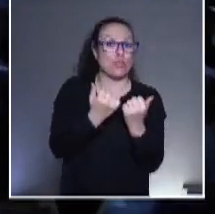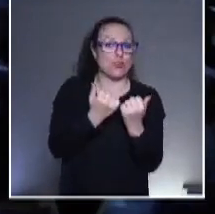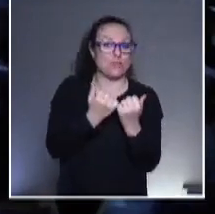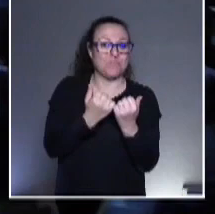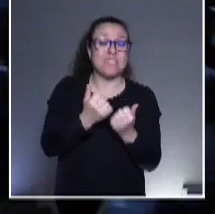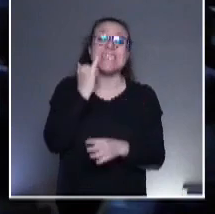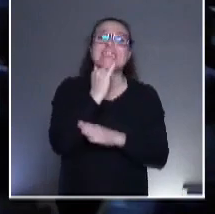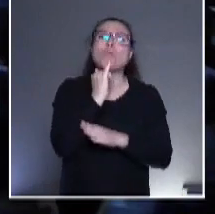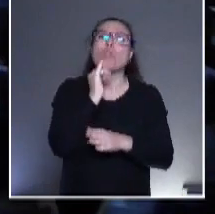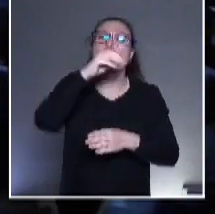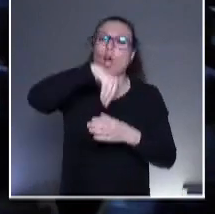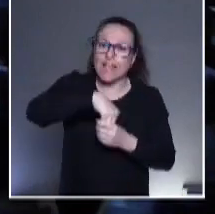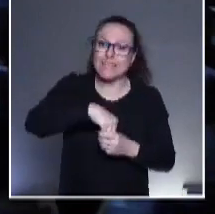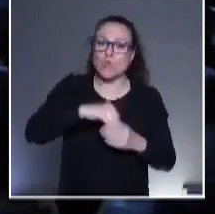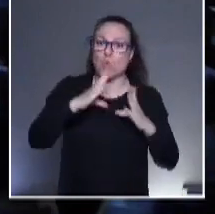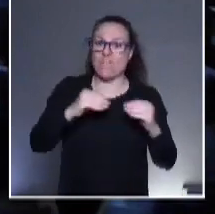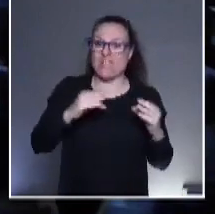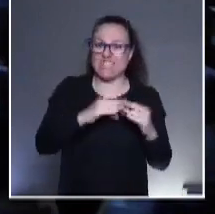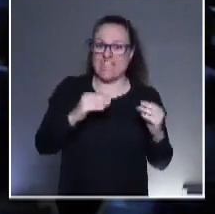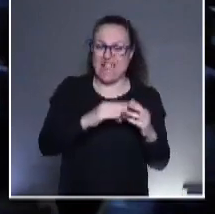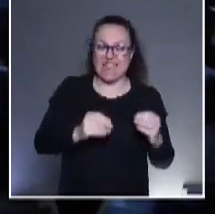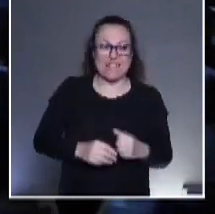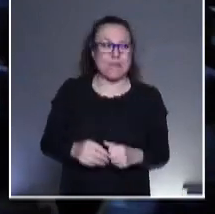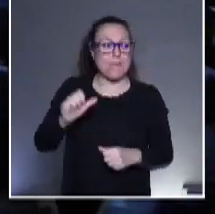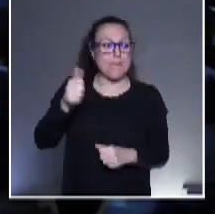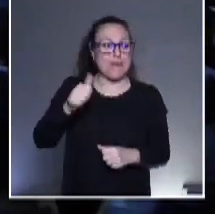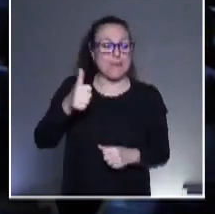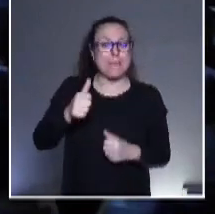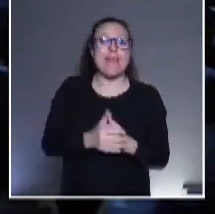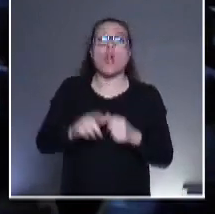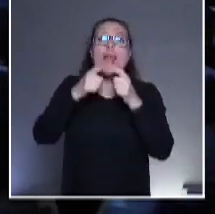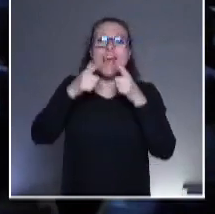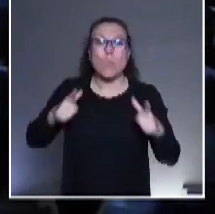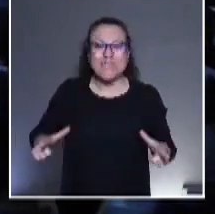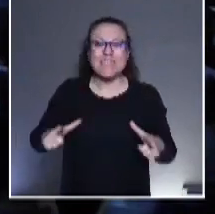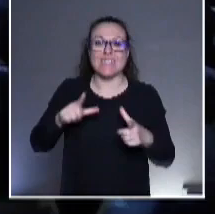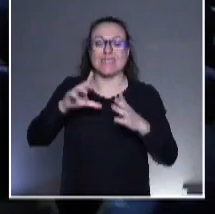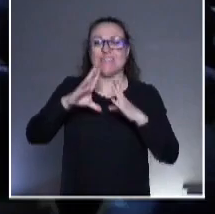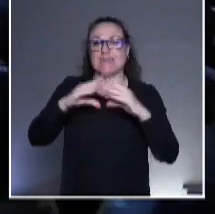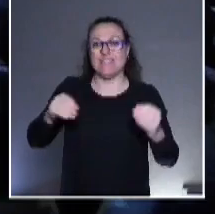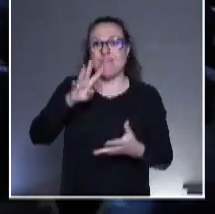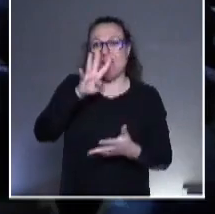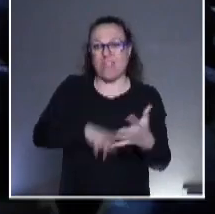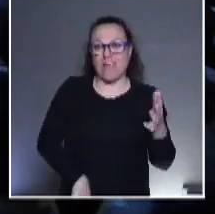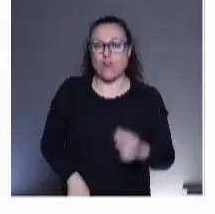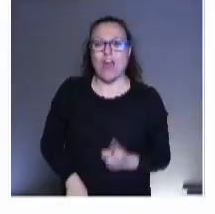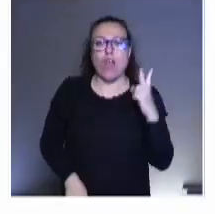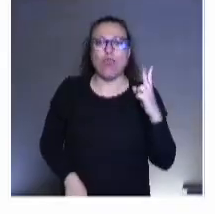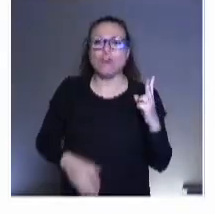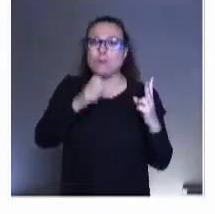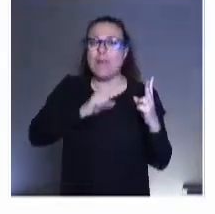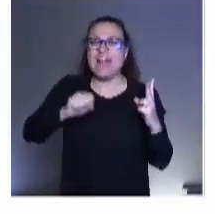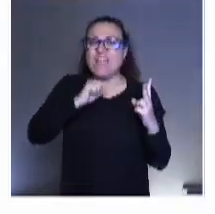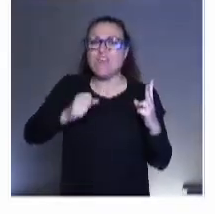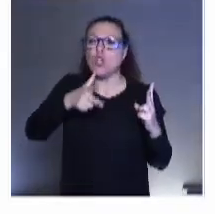a instituciones universitarias. Tenéis en primer lugar los lingüistas de la Universidad de Barcelona, dos magníficos